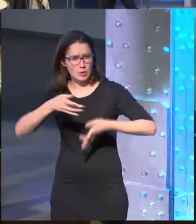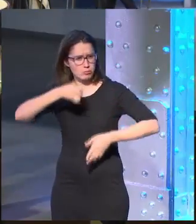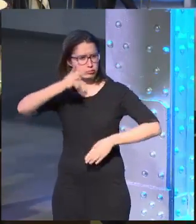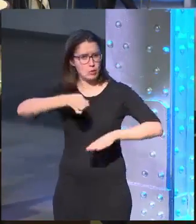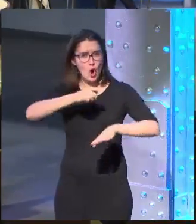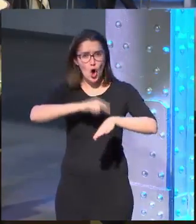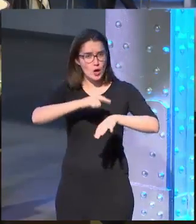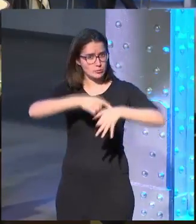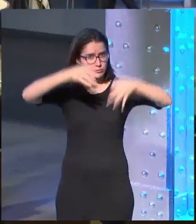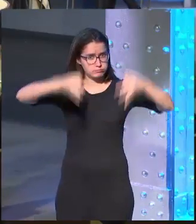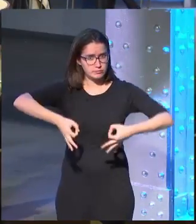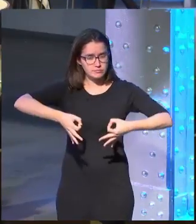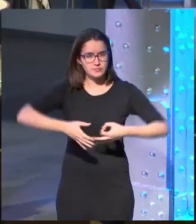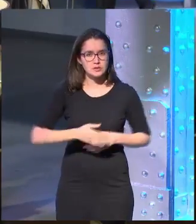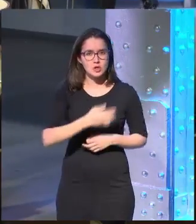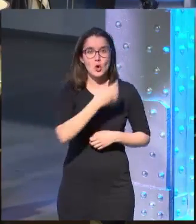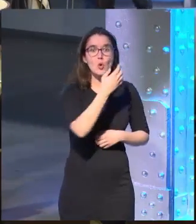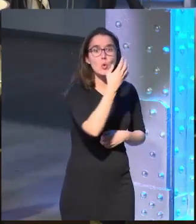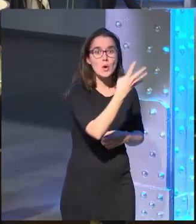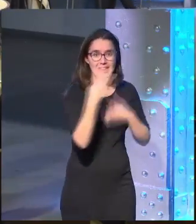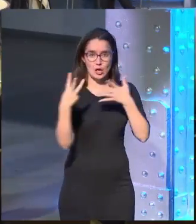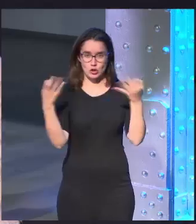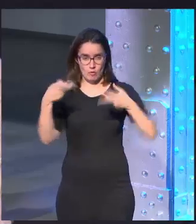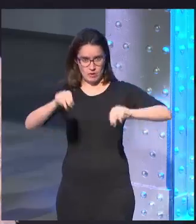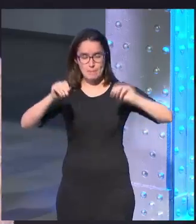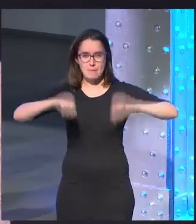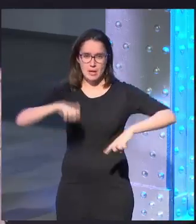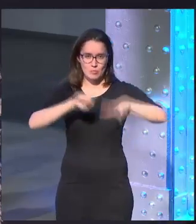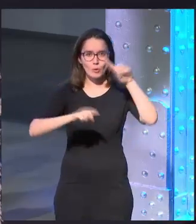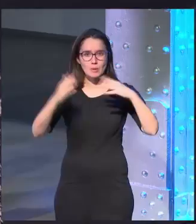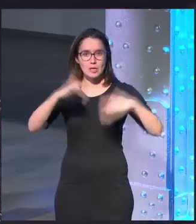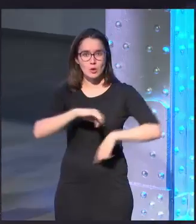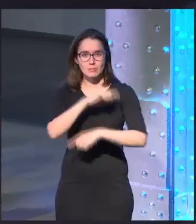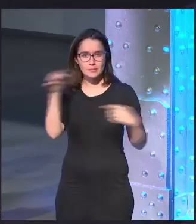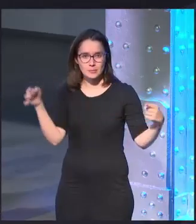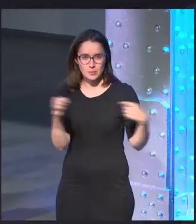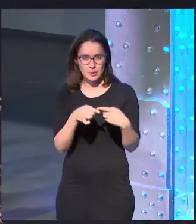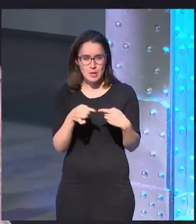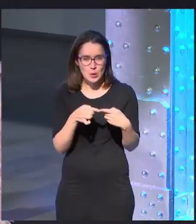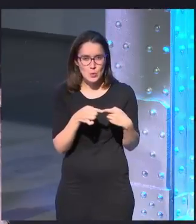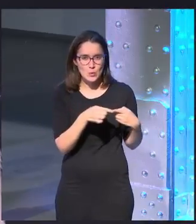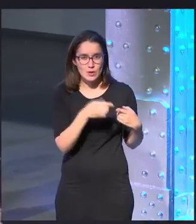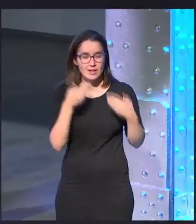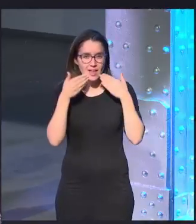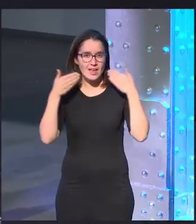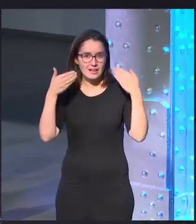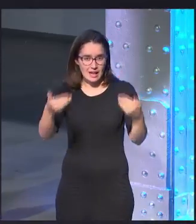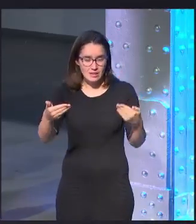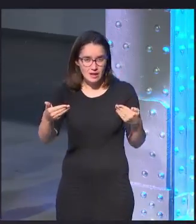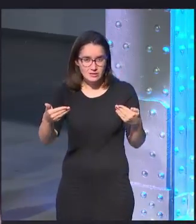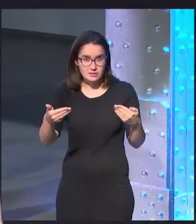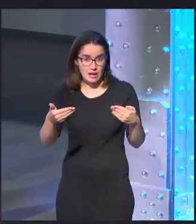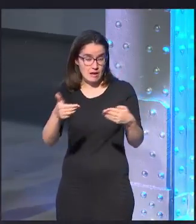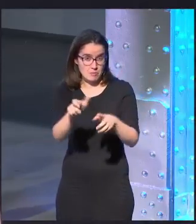disciplinada, ¿a qué hora? Hay 48, ningún problema. Bueno, yo en primer lugar quiero dar las gracias a quien